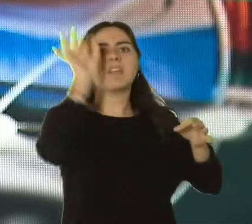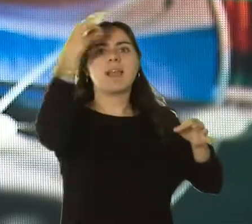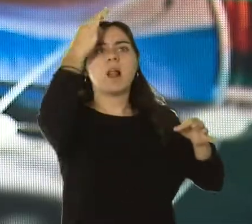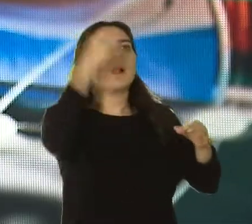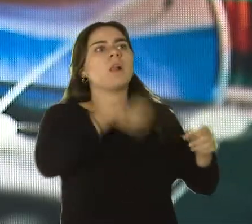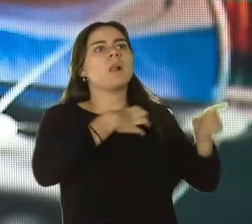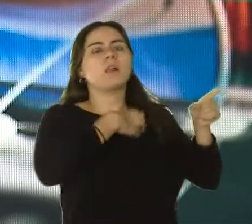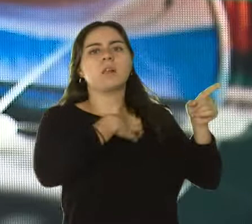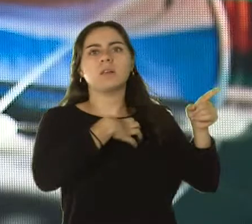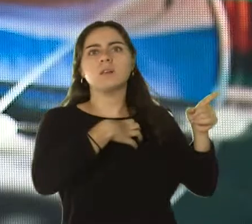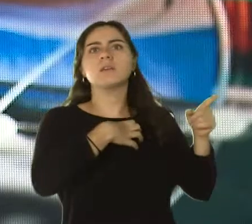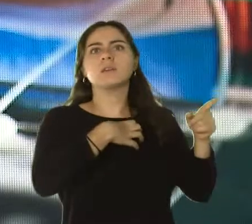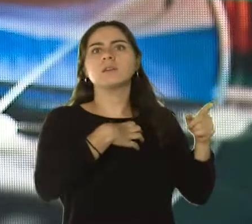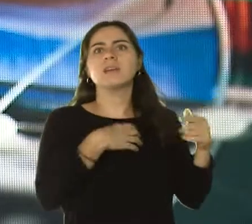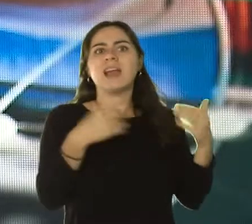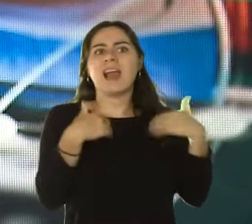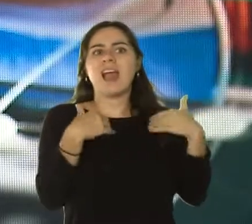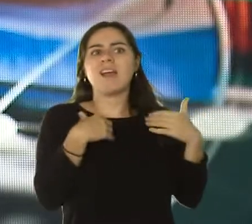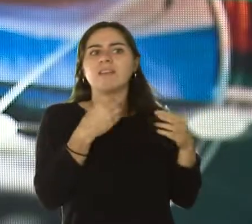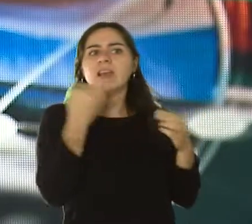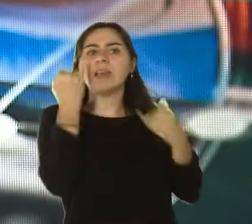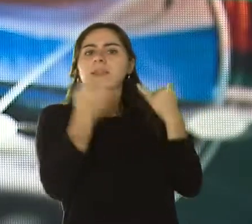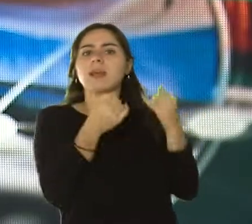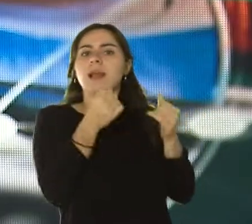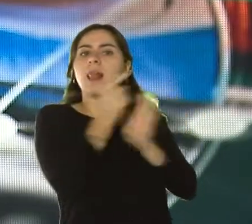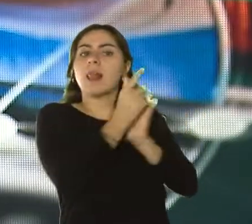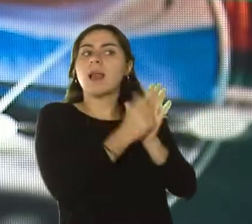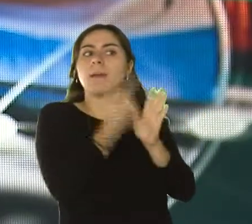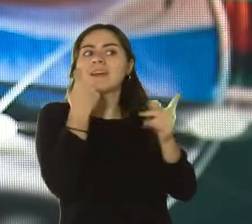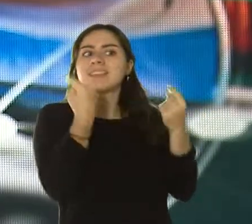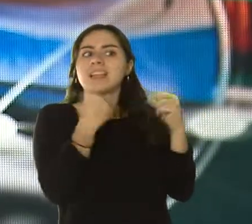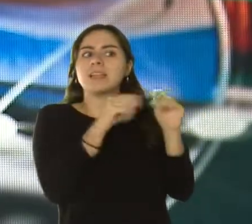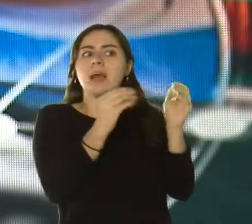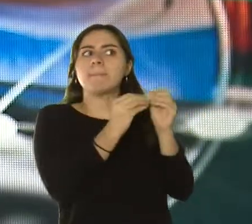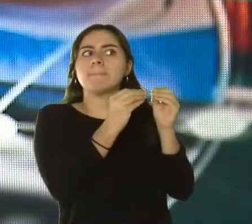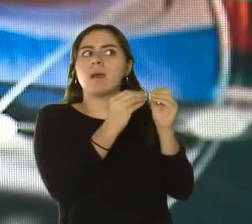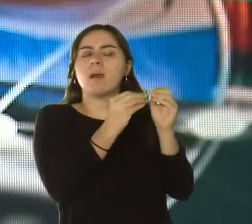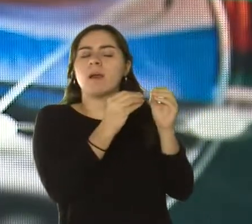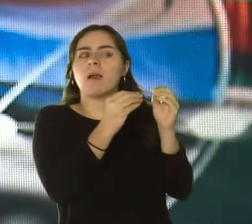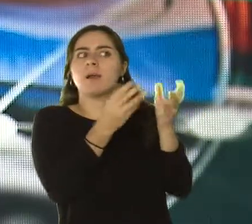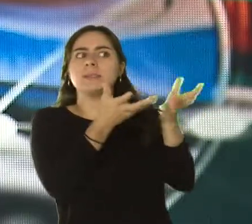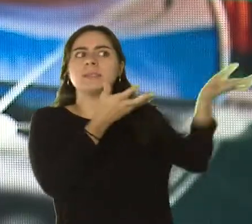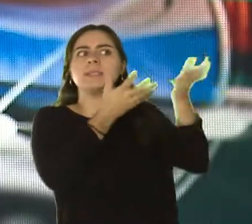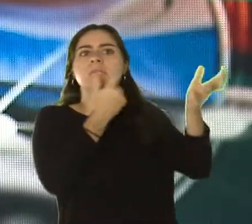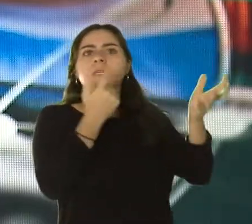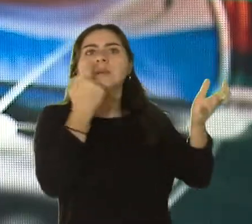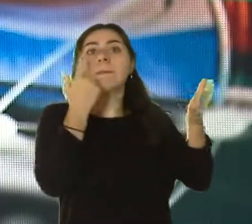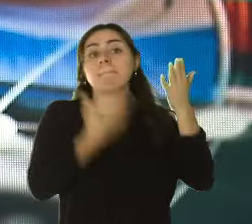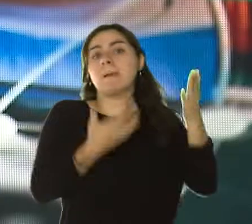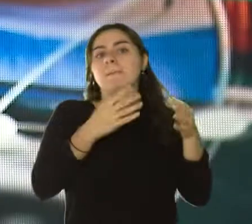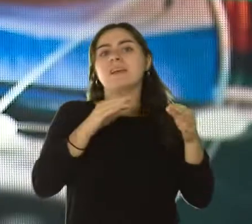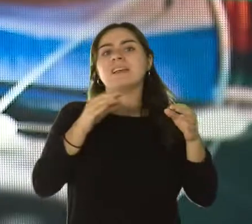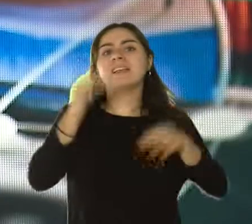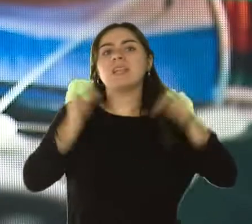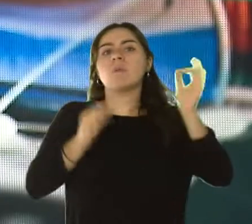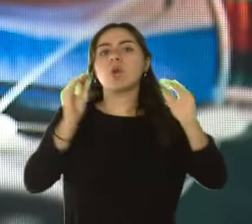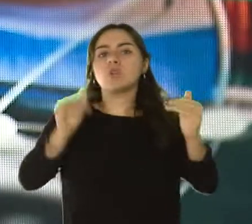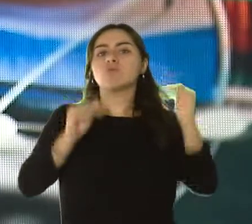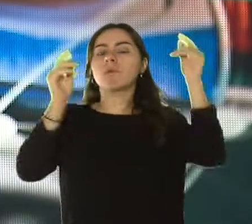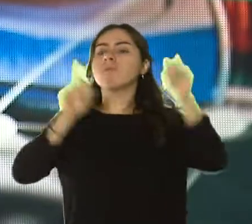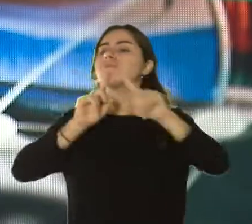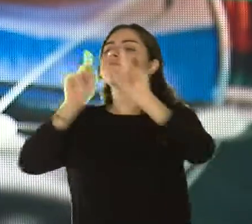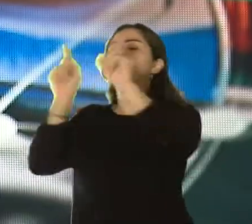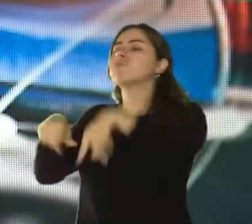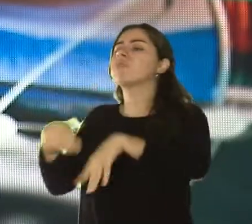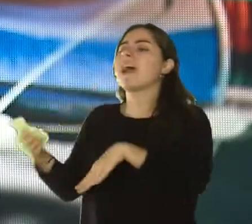que, y ciertamente tienen unos mecanismos legales para llegar al Supremo más rápido. Que el Supremo pueda entrar a una orden antes de octubre 3, pues eso lo